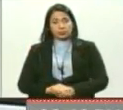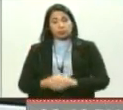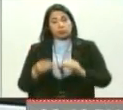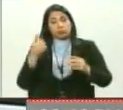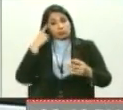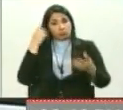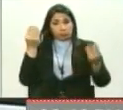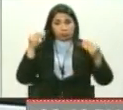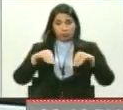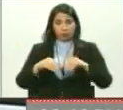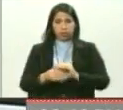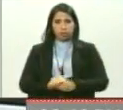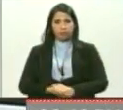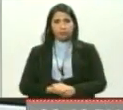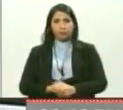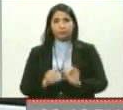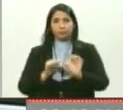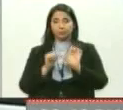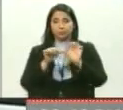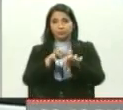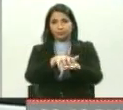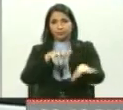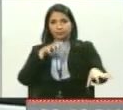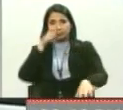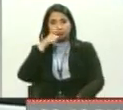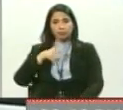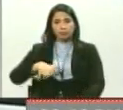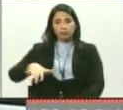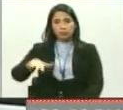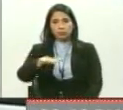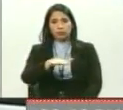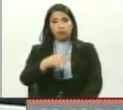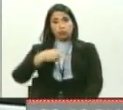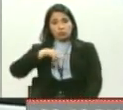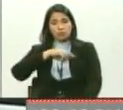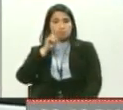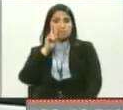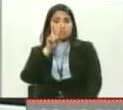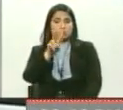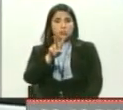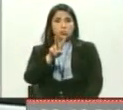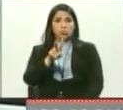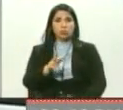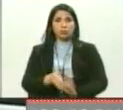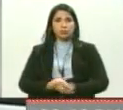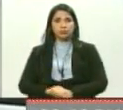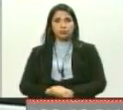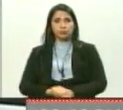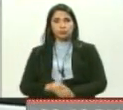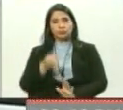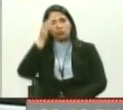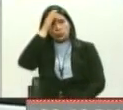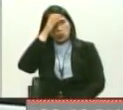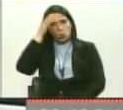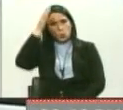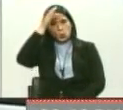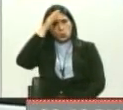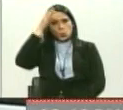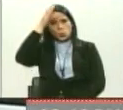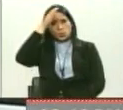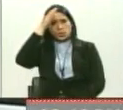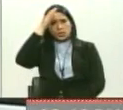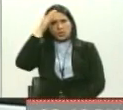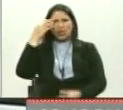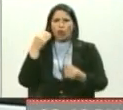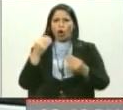acordado y seguido por la mayoría del pueblo, que lo hemos visto con esa conciencia, como